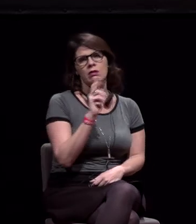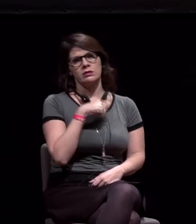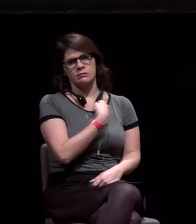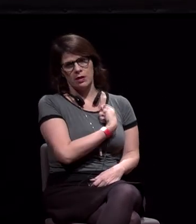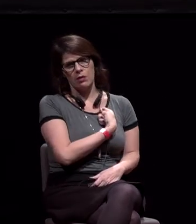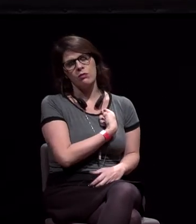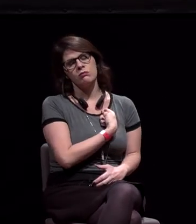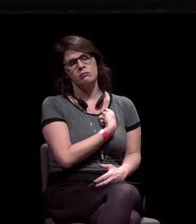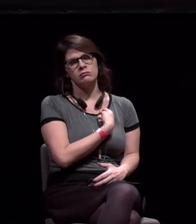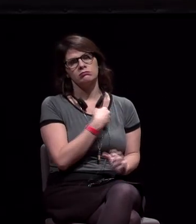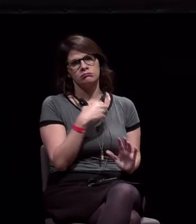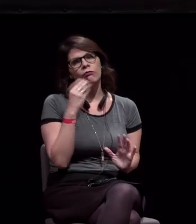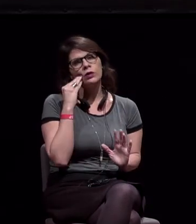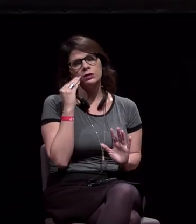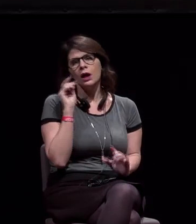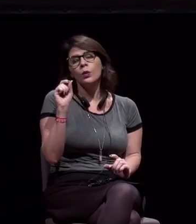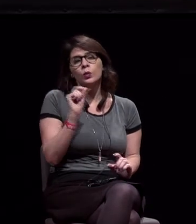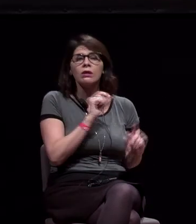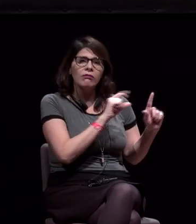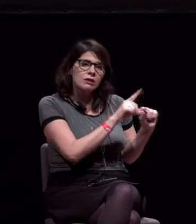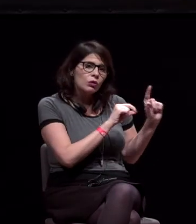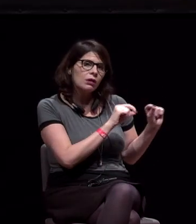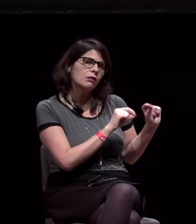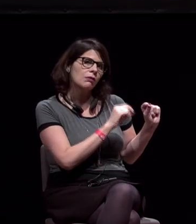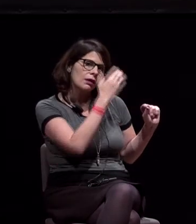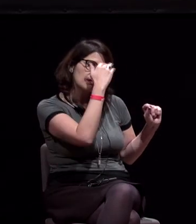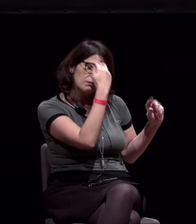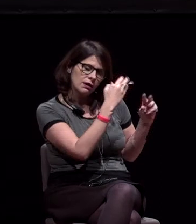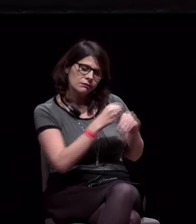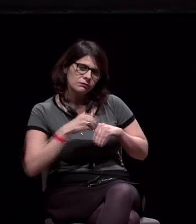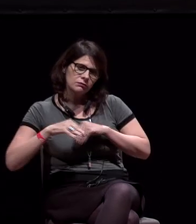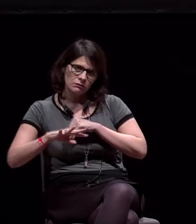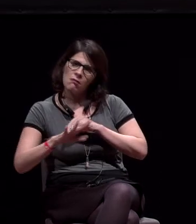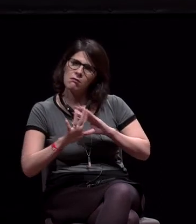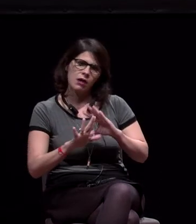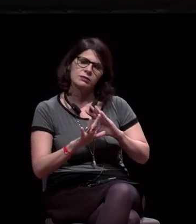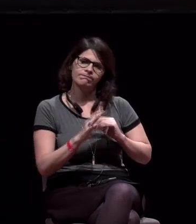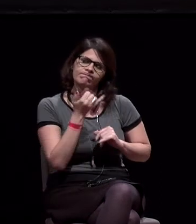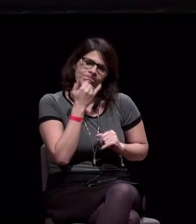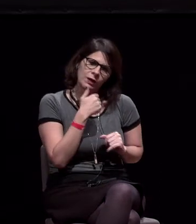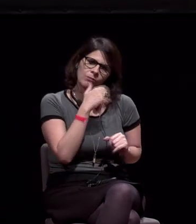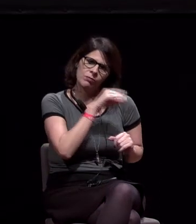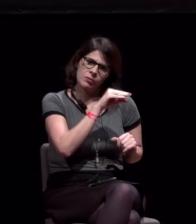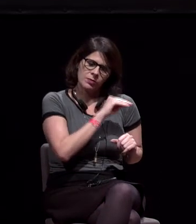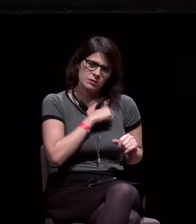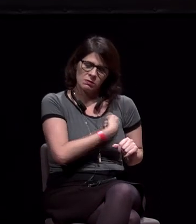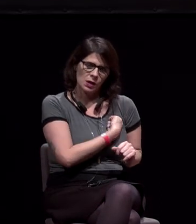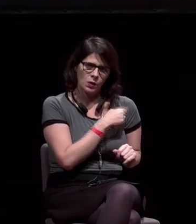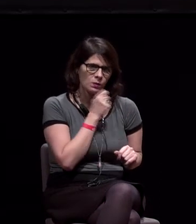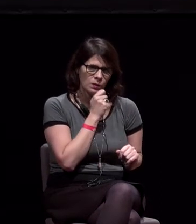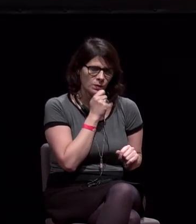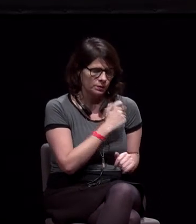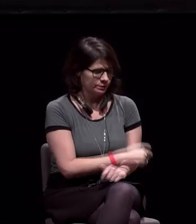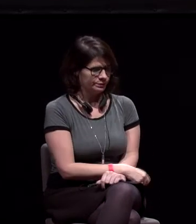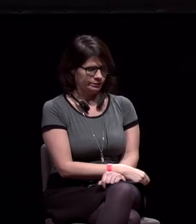Latina, sino un problema de América Latina, y que en relación a eso se definen una serie de prácticas. Y sí,